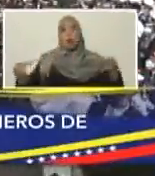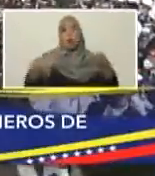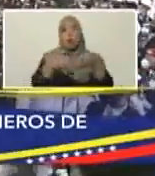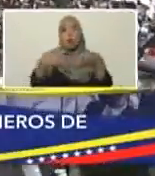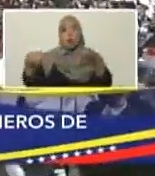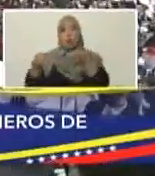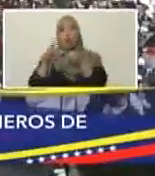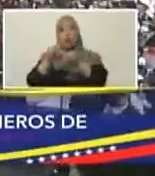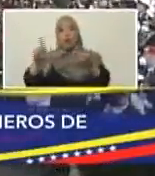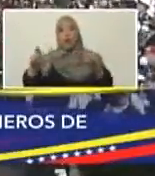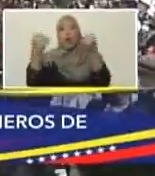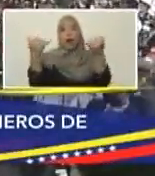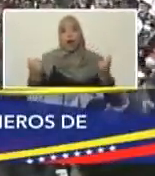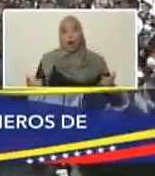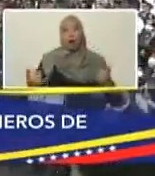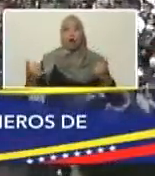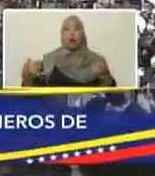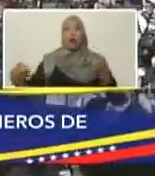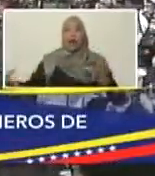y capitán de corbeta.